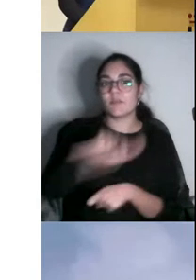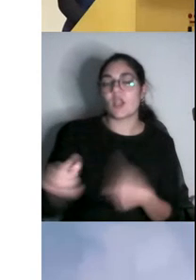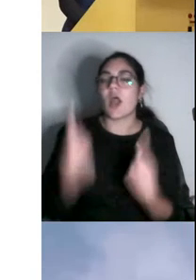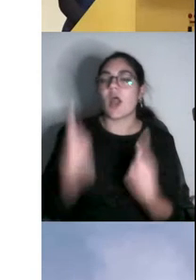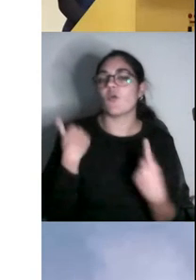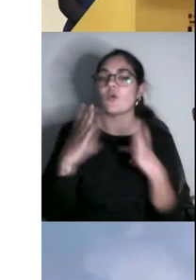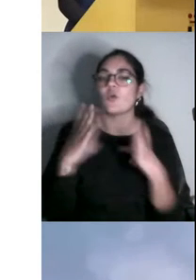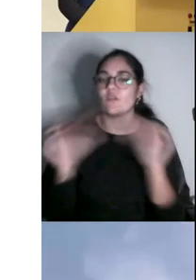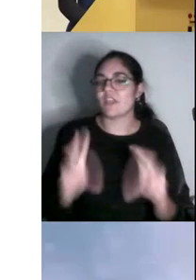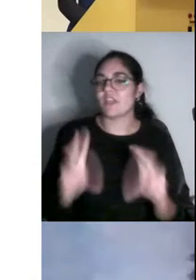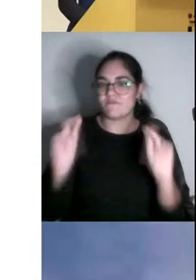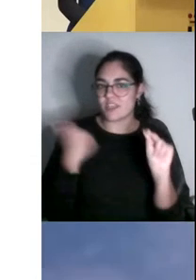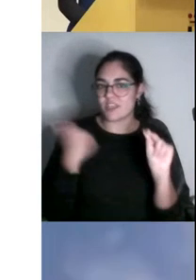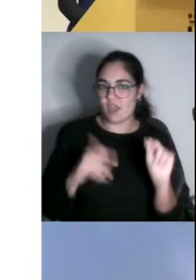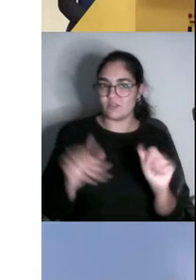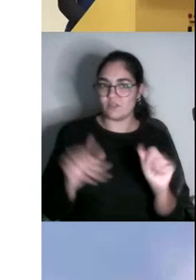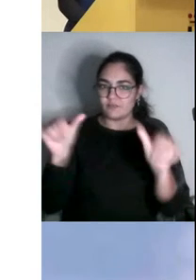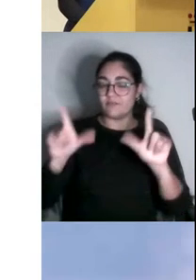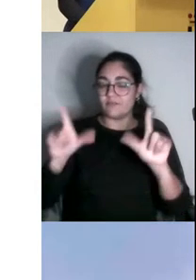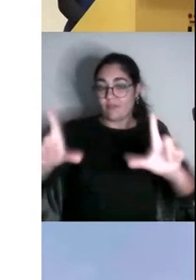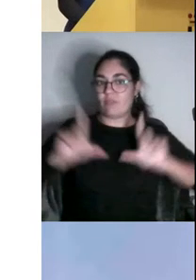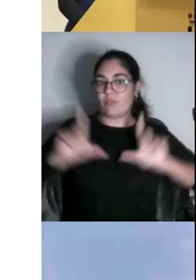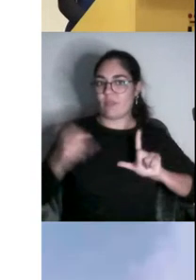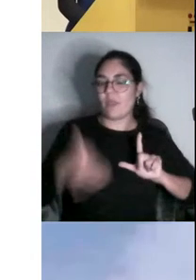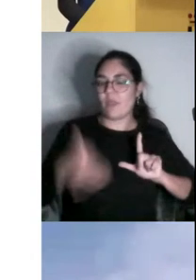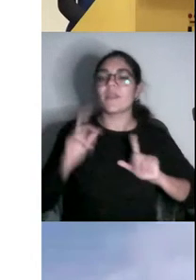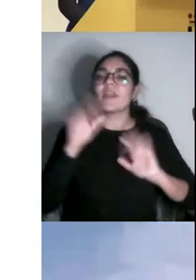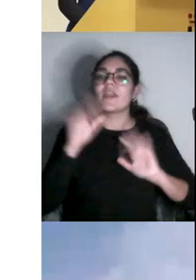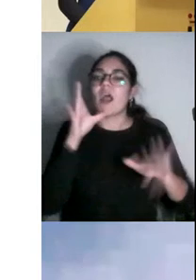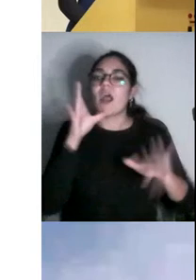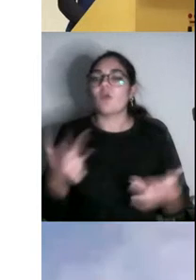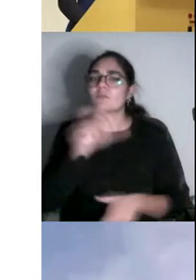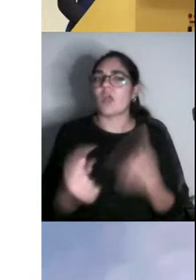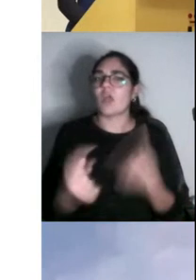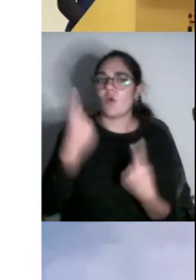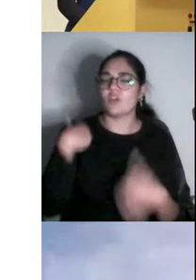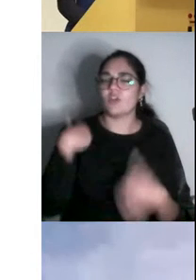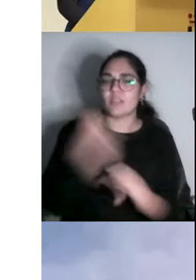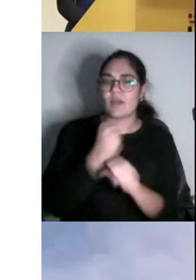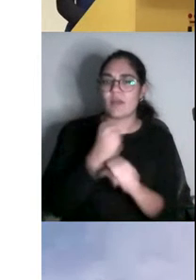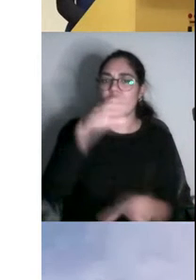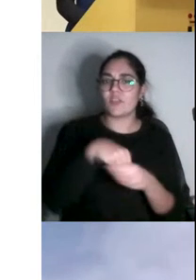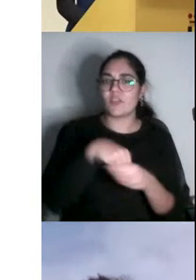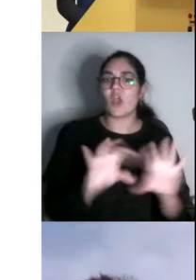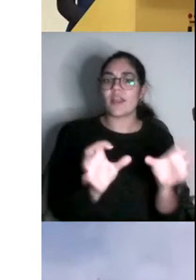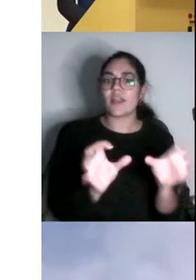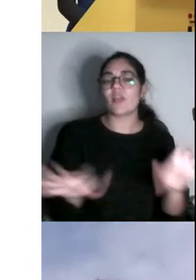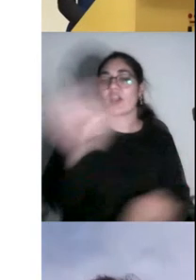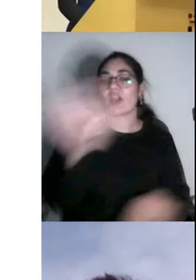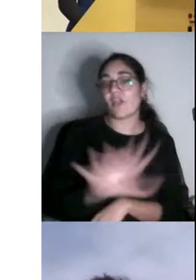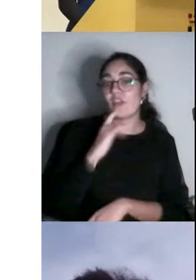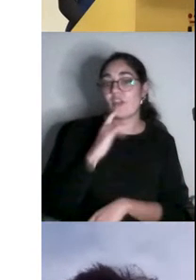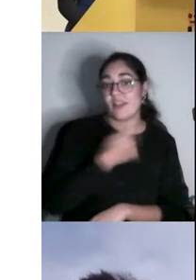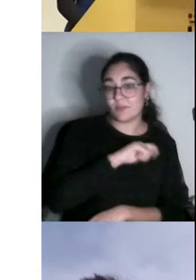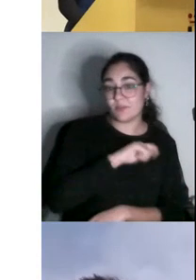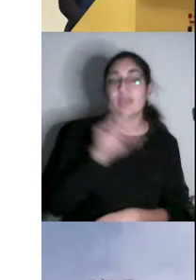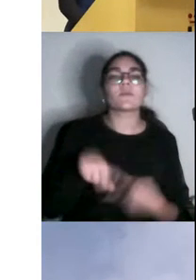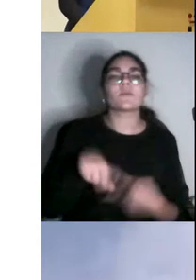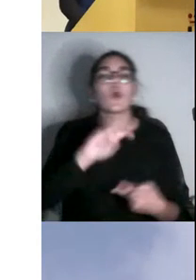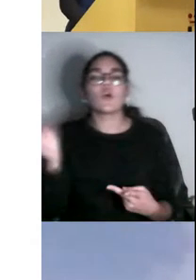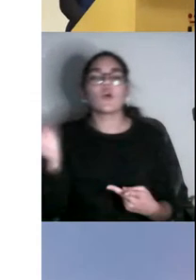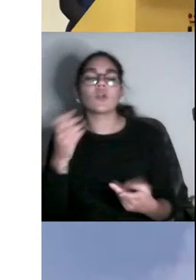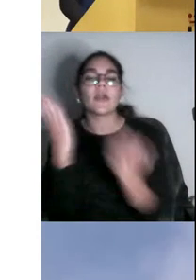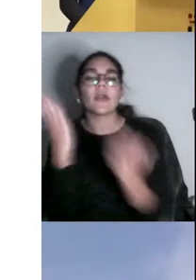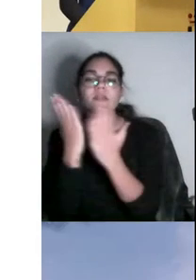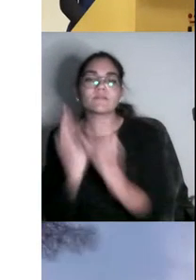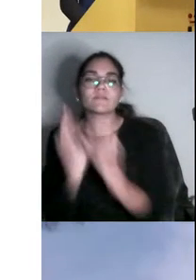contamos con tres alumnos uno que actualmente está trabajando en radio nacional de españa otro que tiene su propio estudio de grabación y que